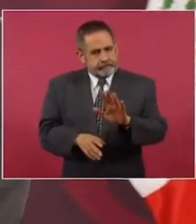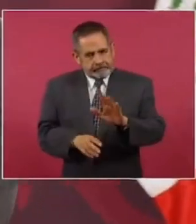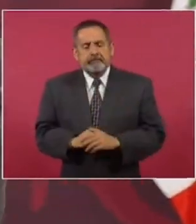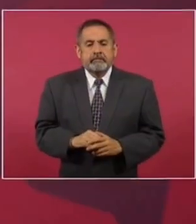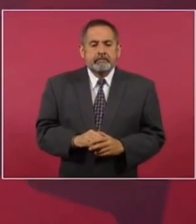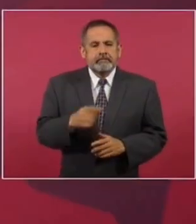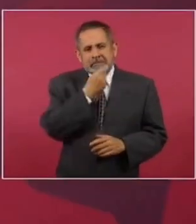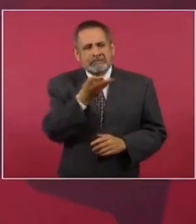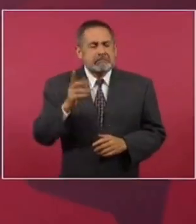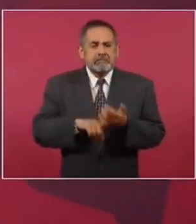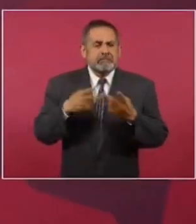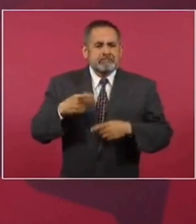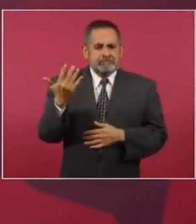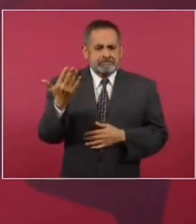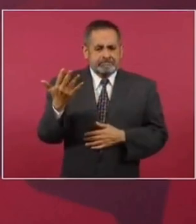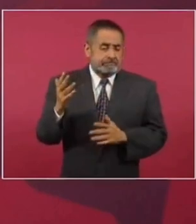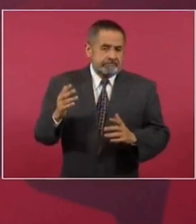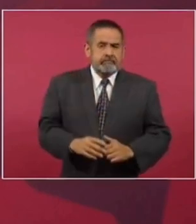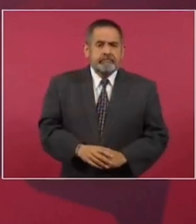Originalmente se habla de 50.